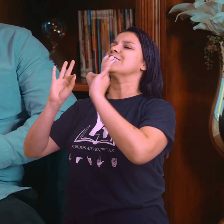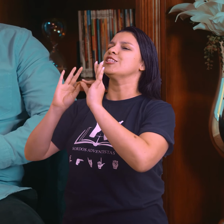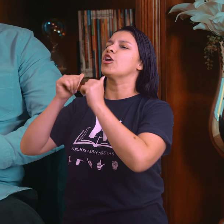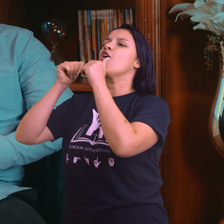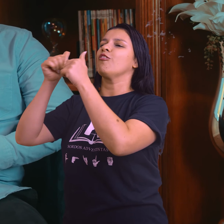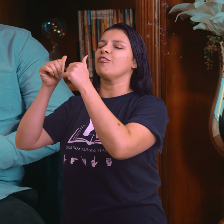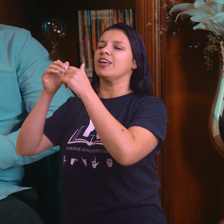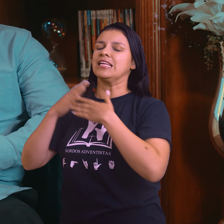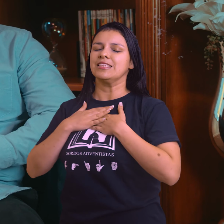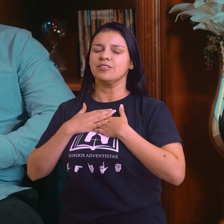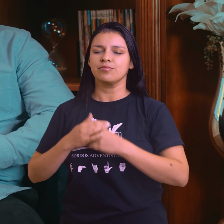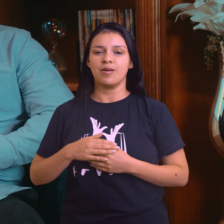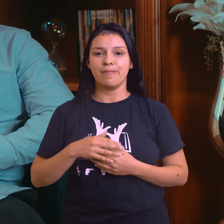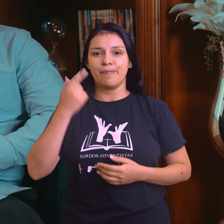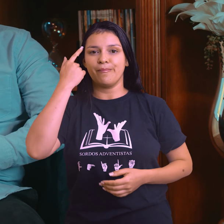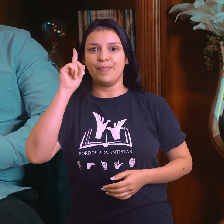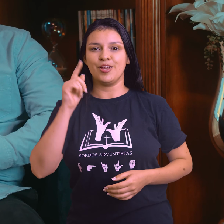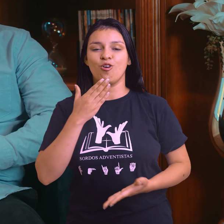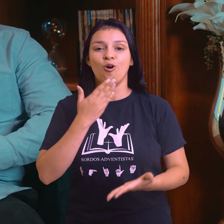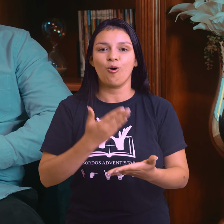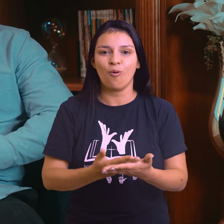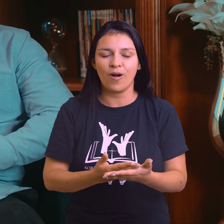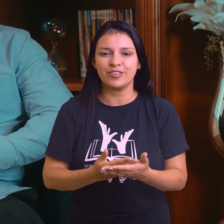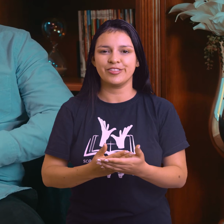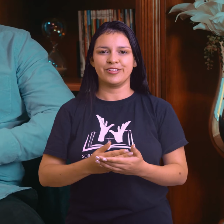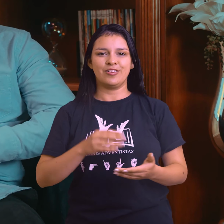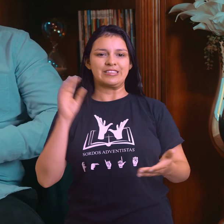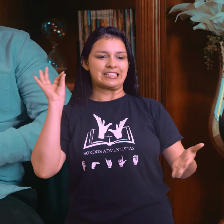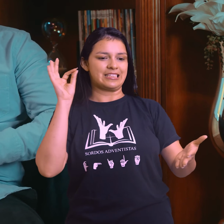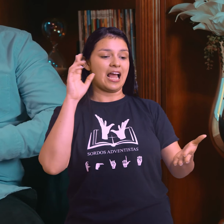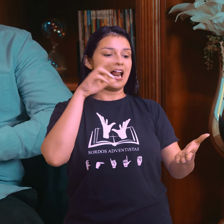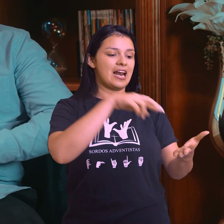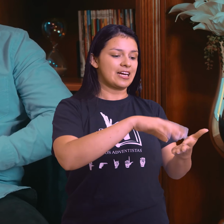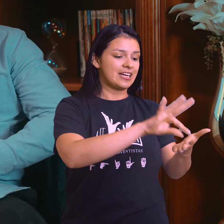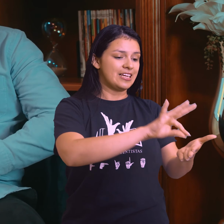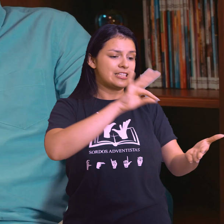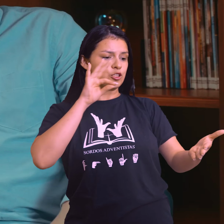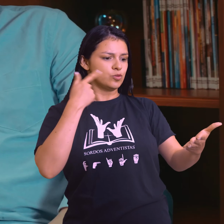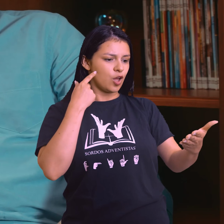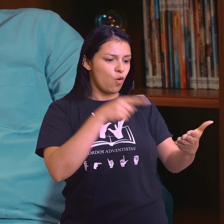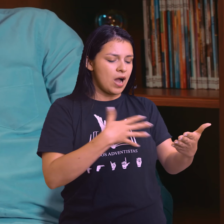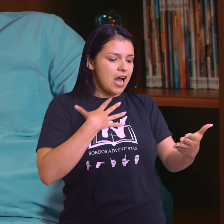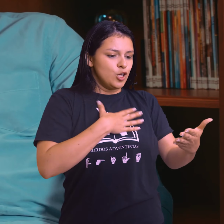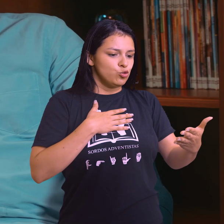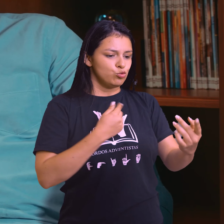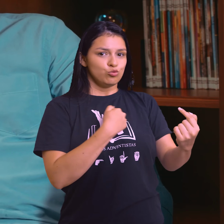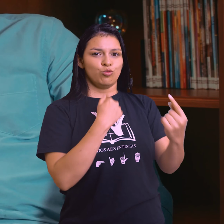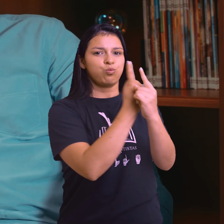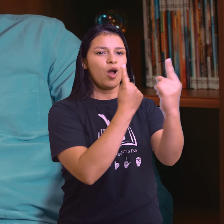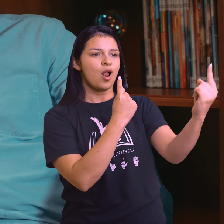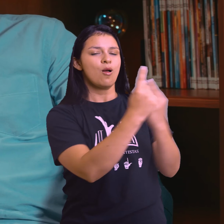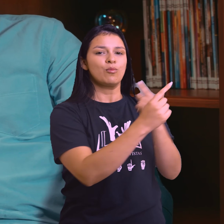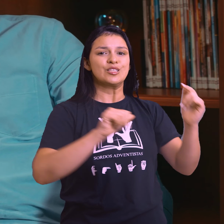Y cuando salió el resultado, me llevé un susto, porque vi que había aprobado en el puesto 67. Cuando salió el resultado,